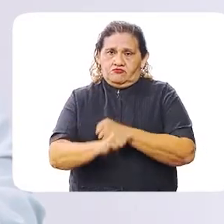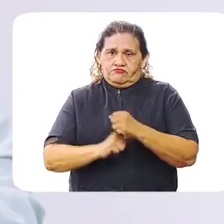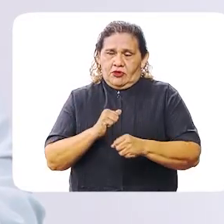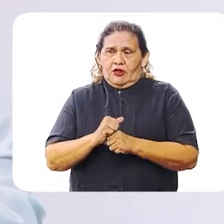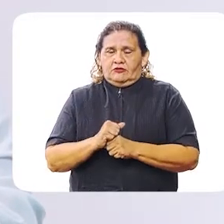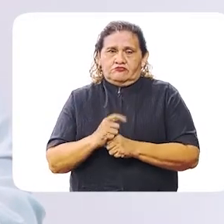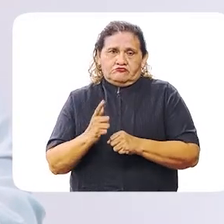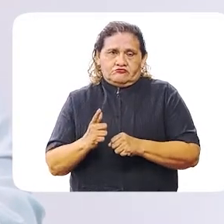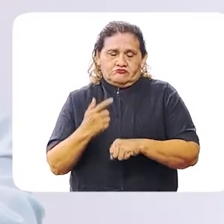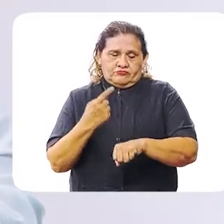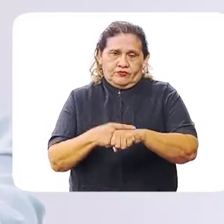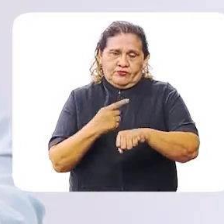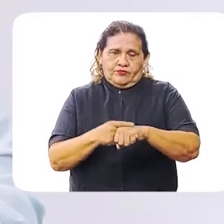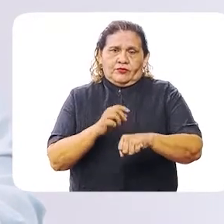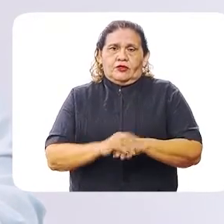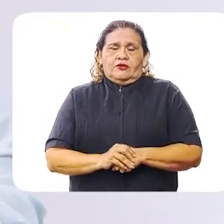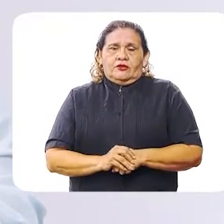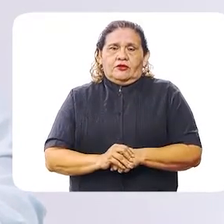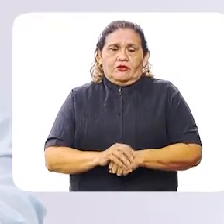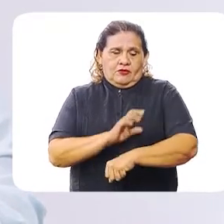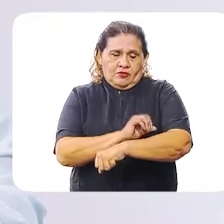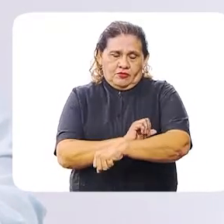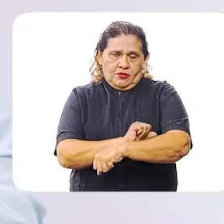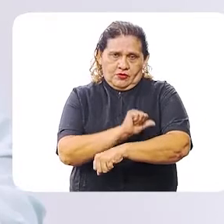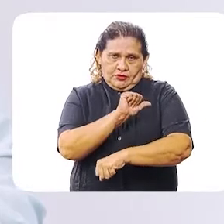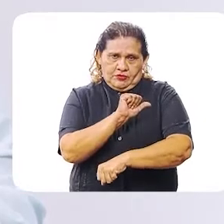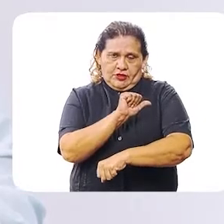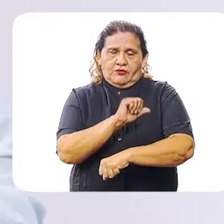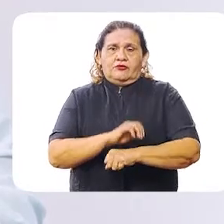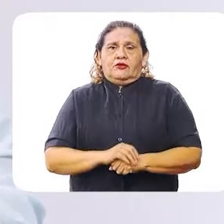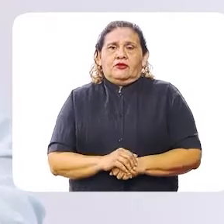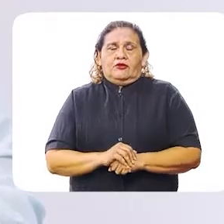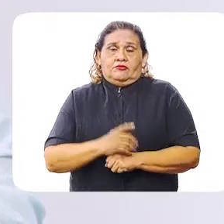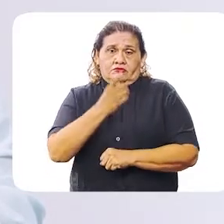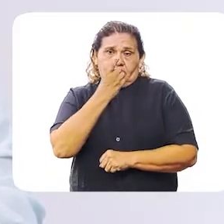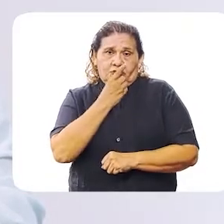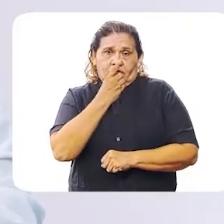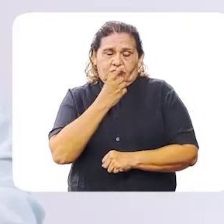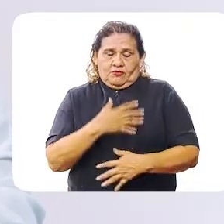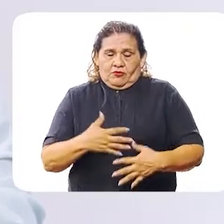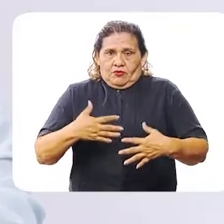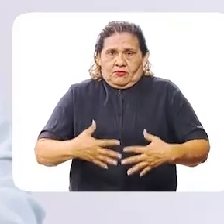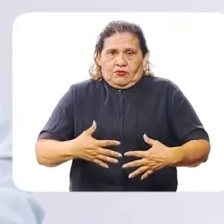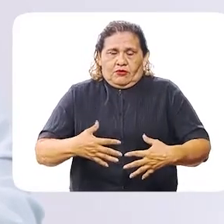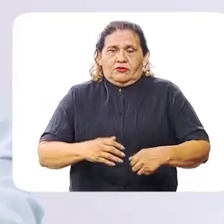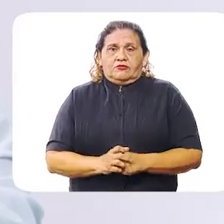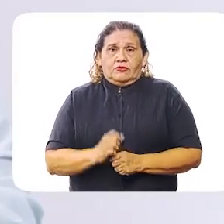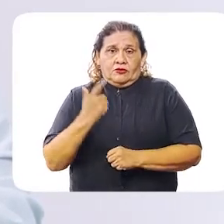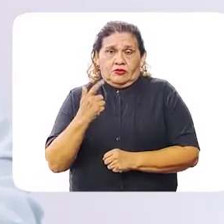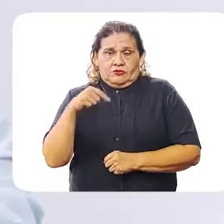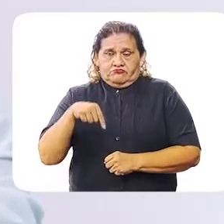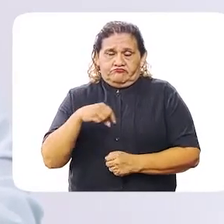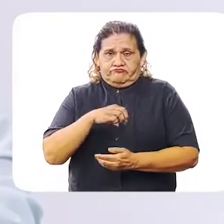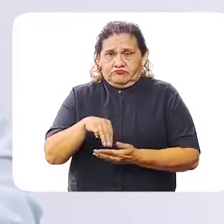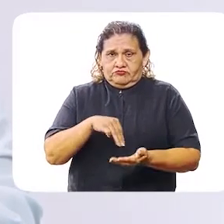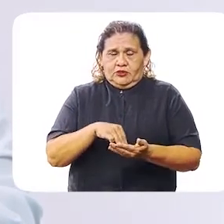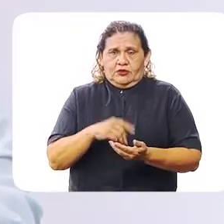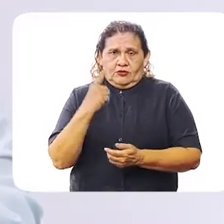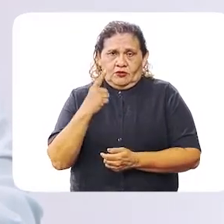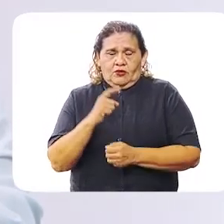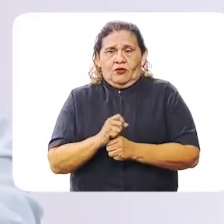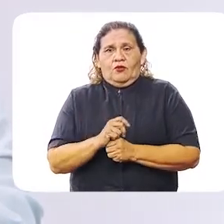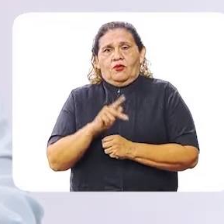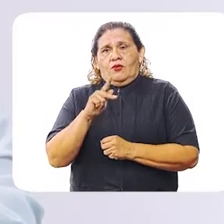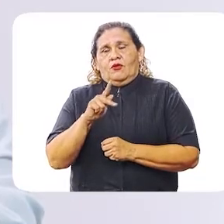principales enfermedades fueron hipertensión arterial sistémica, diabetes y obesidad. 7 residían en Mérida, 1 en